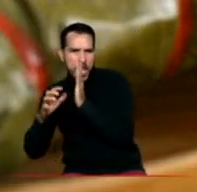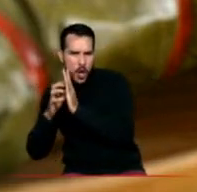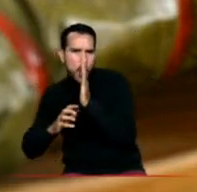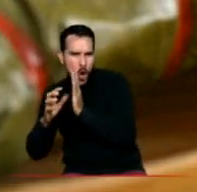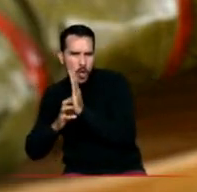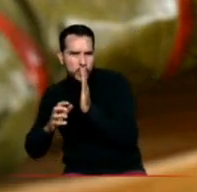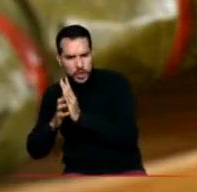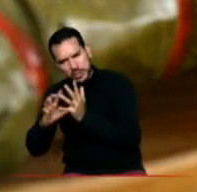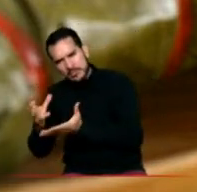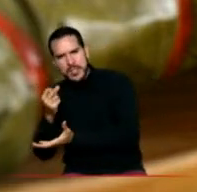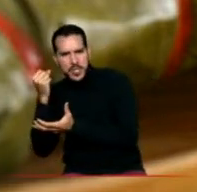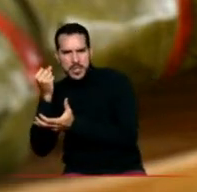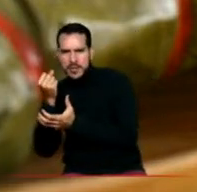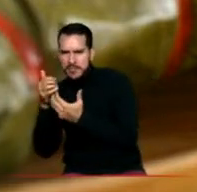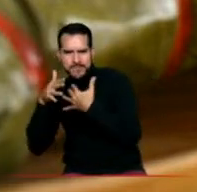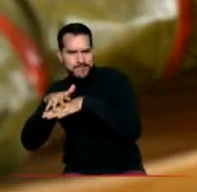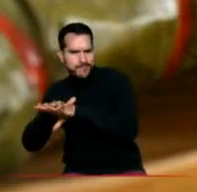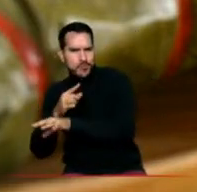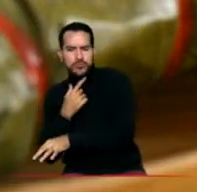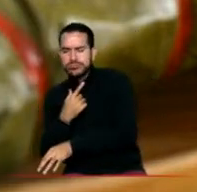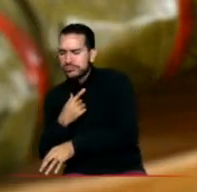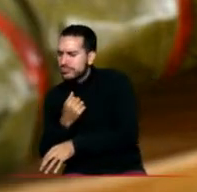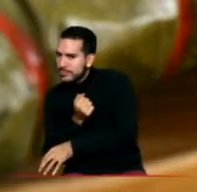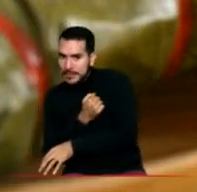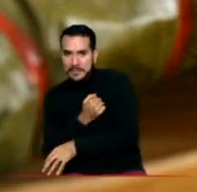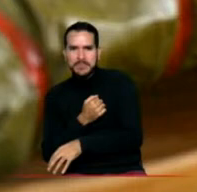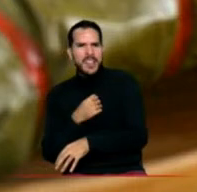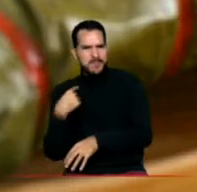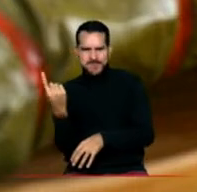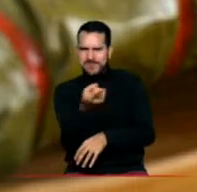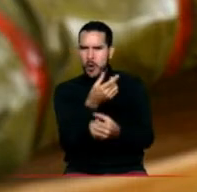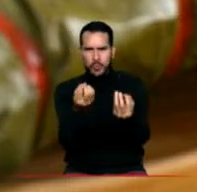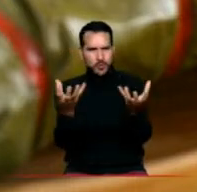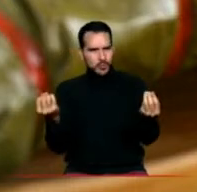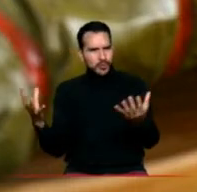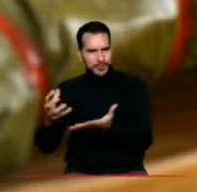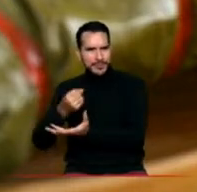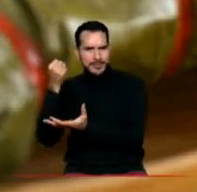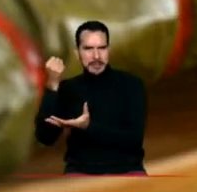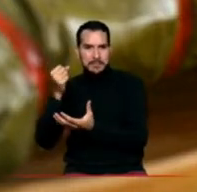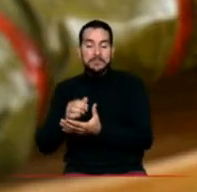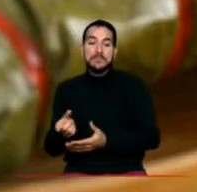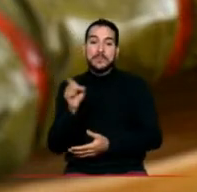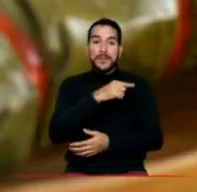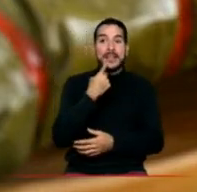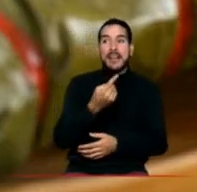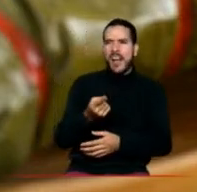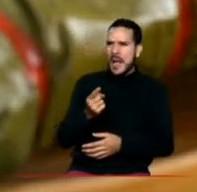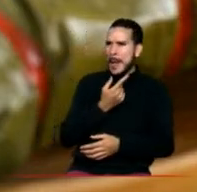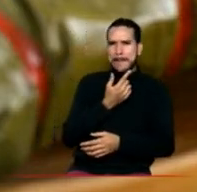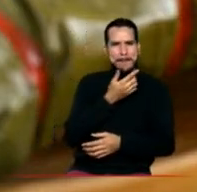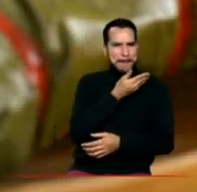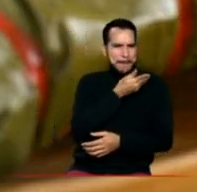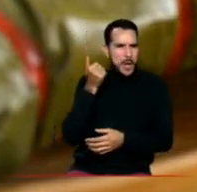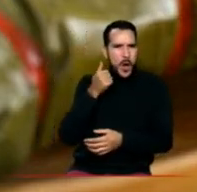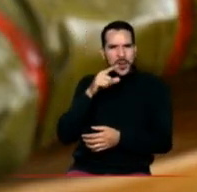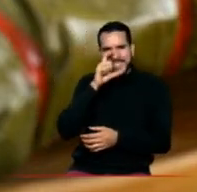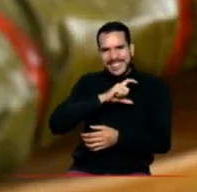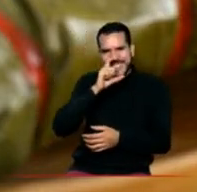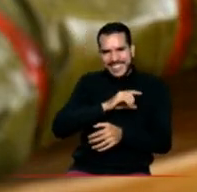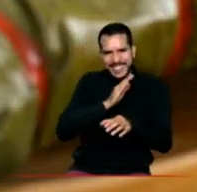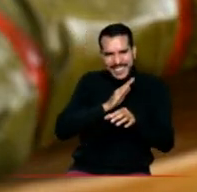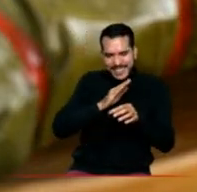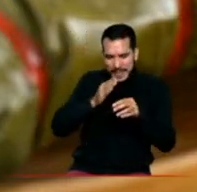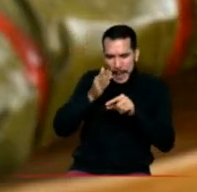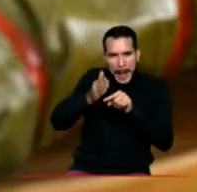tamal bayuno. Mire, aquí, esto es un comentario para polémicas. Manuela dice: las marranitas, que son mejores que el aborrajado.